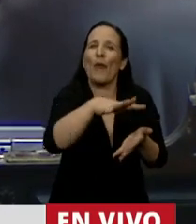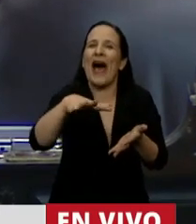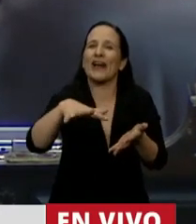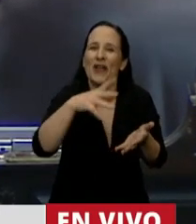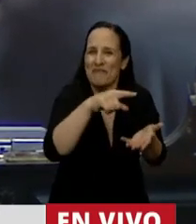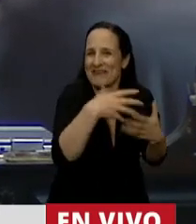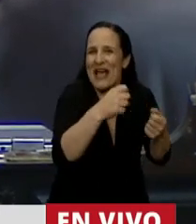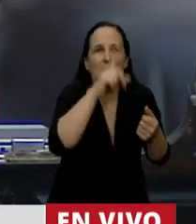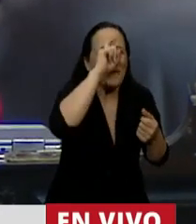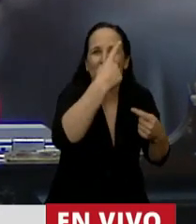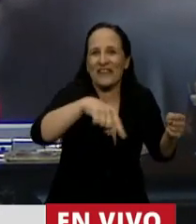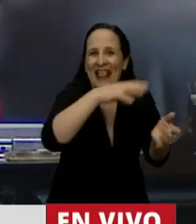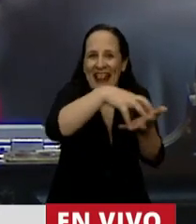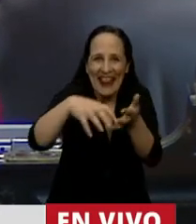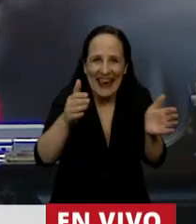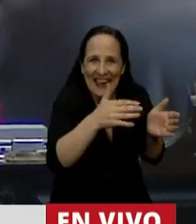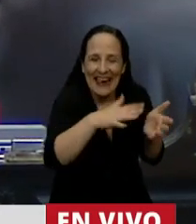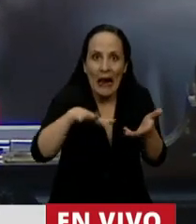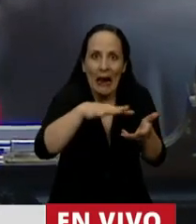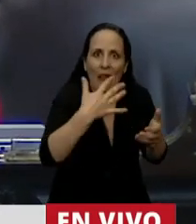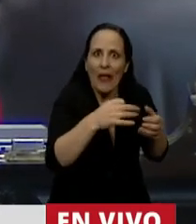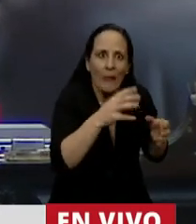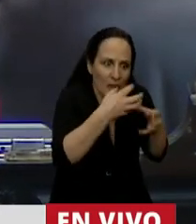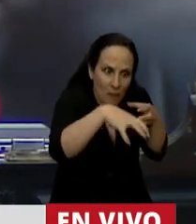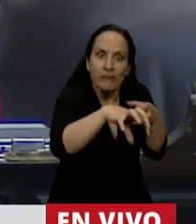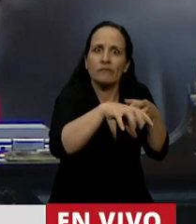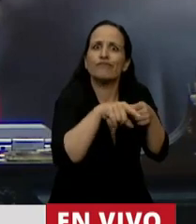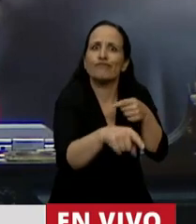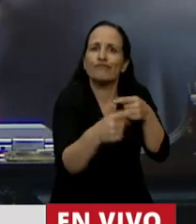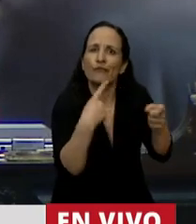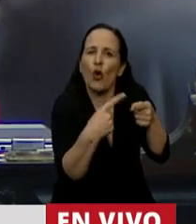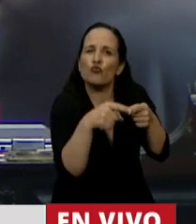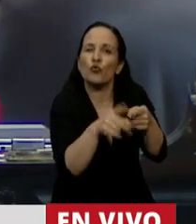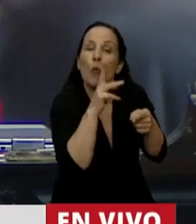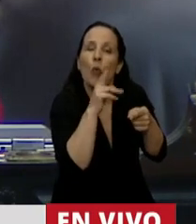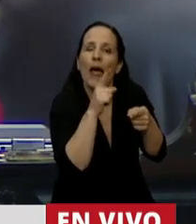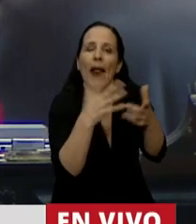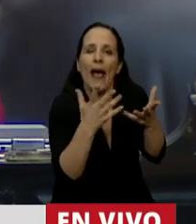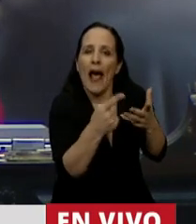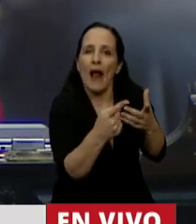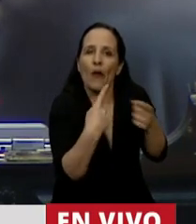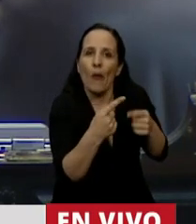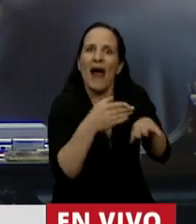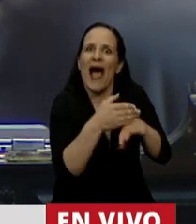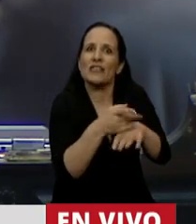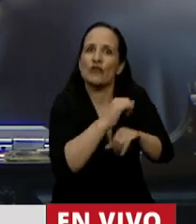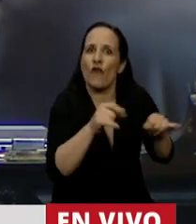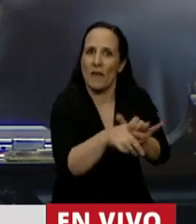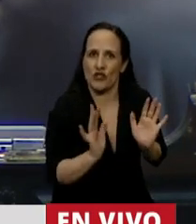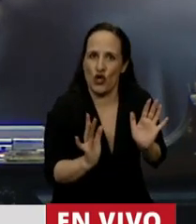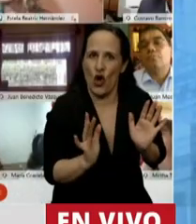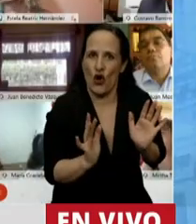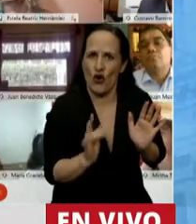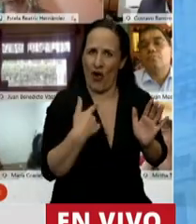que tener consultorios para acompañarnos a las mujeres en la información y en el acceso no estamos